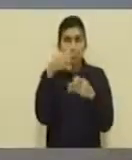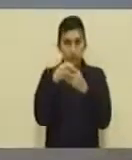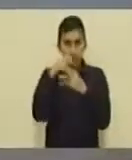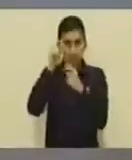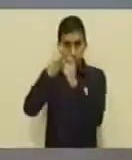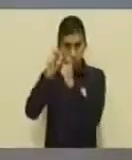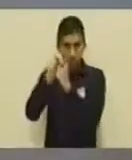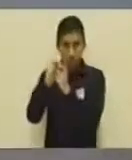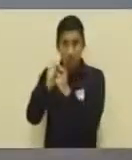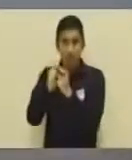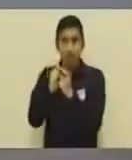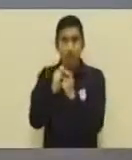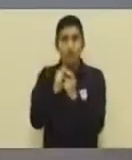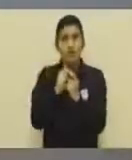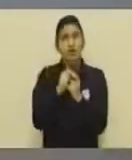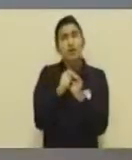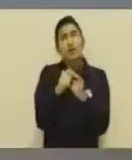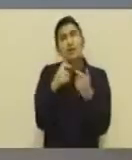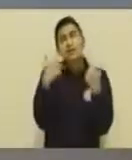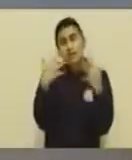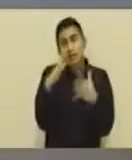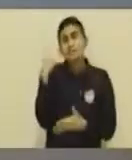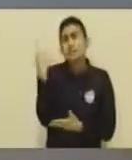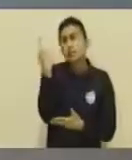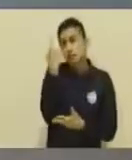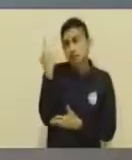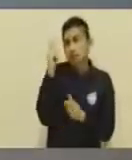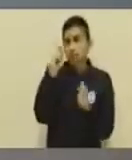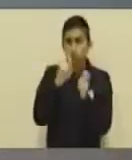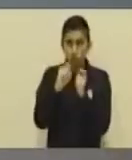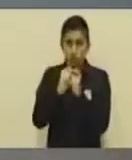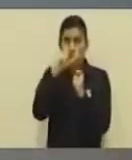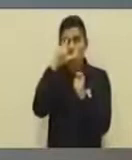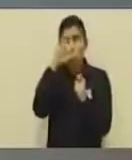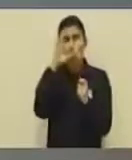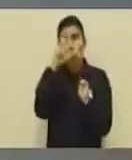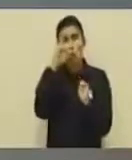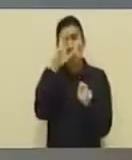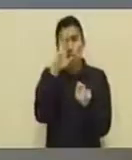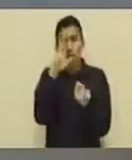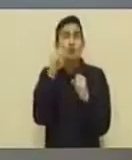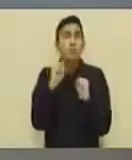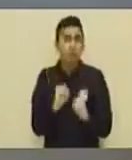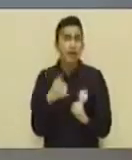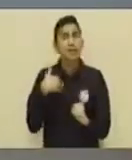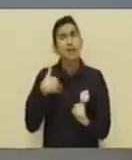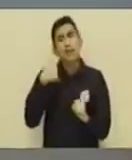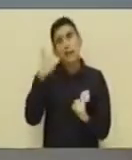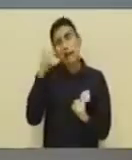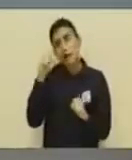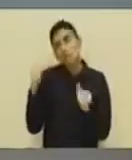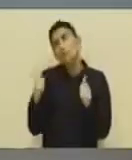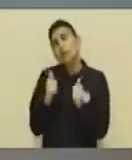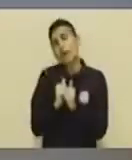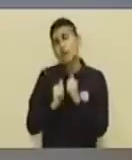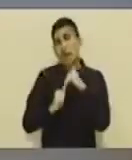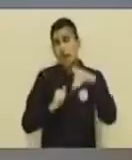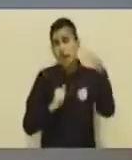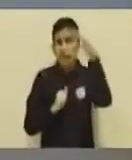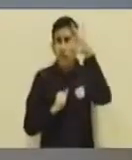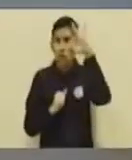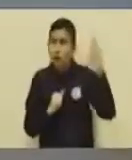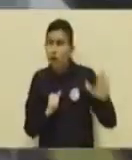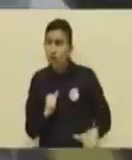Es indistinto el lugar en donde lo podamos colocar, sí. Puede ser a los lados o puede ser arriba o abajo, y ahí